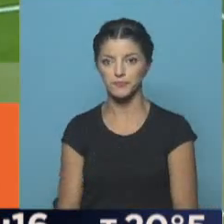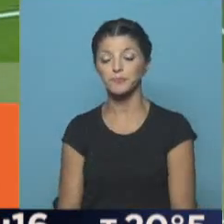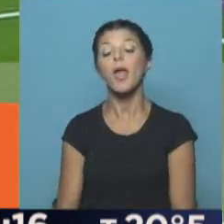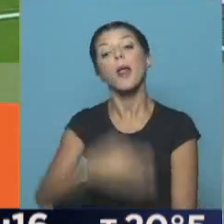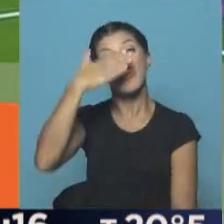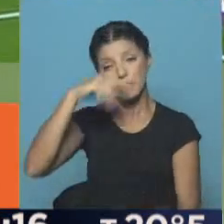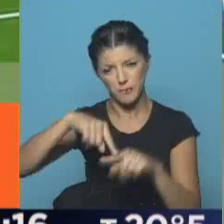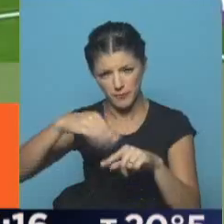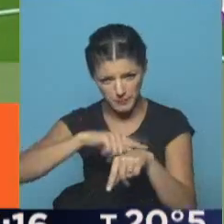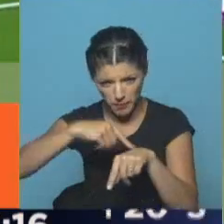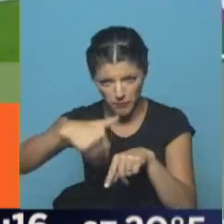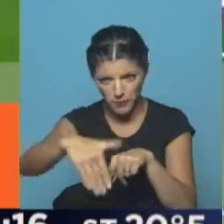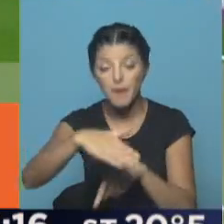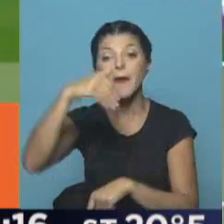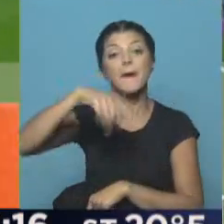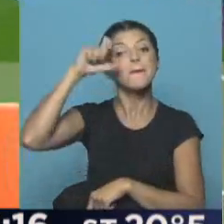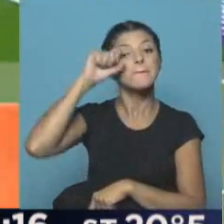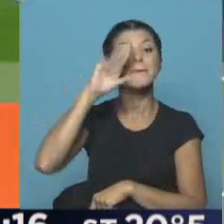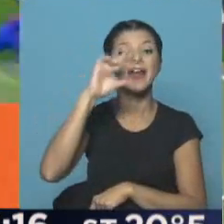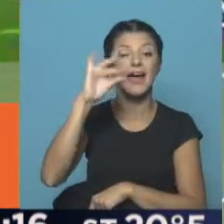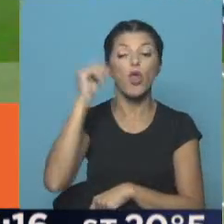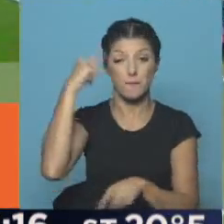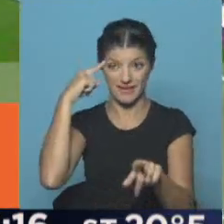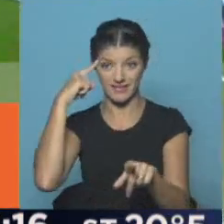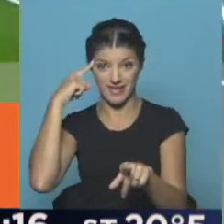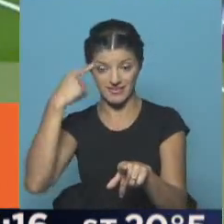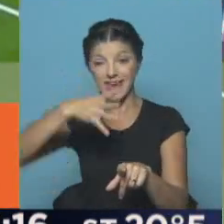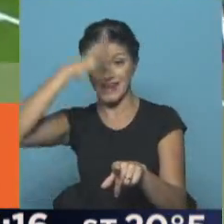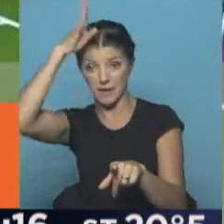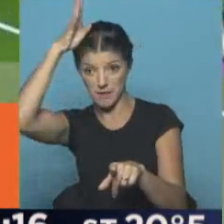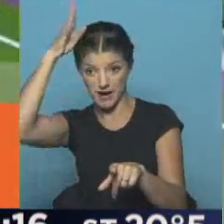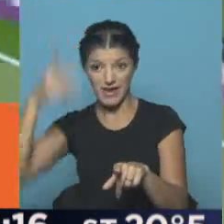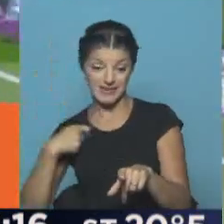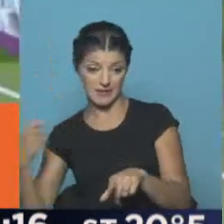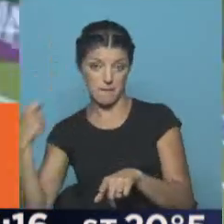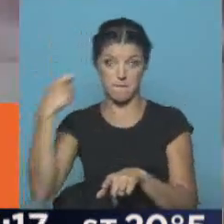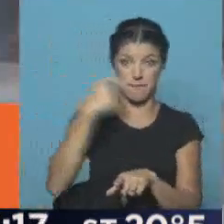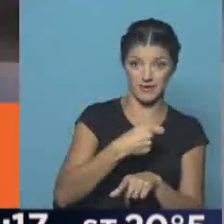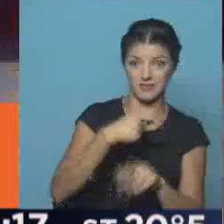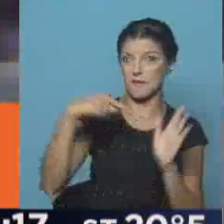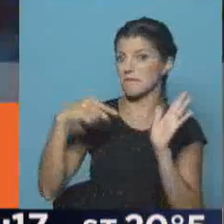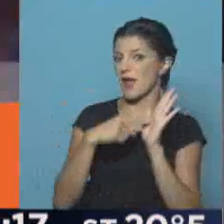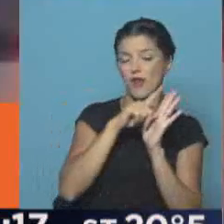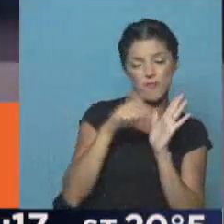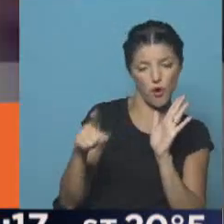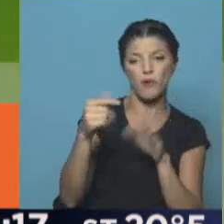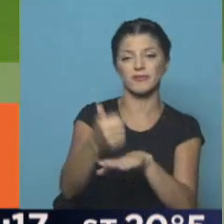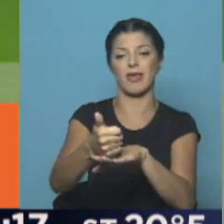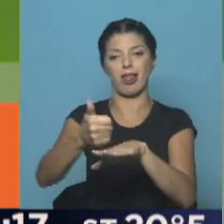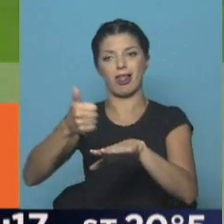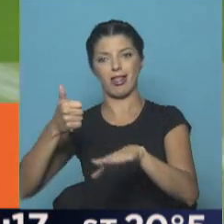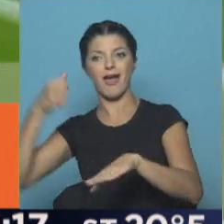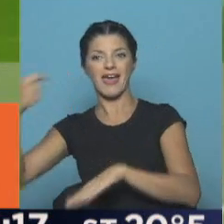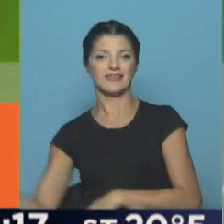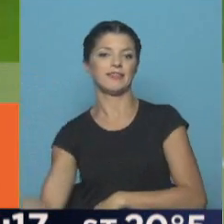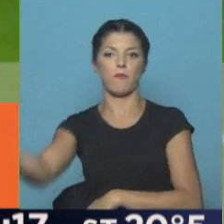tarde, Mercado supone que Neymar va a enganchar hacia adentro. Neymar hace la ilógica, va hacia el fondo, centro